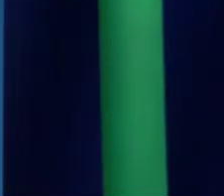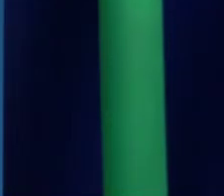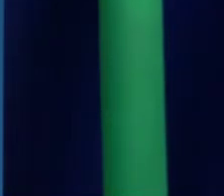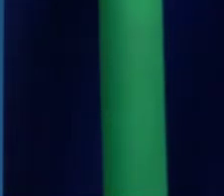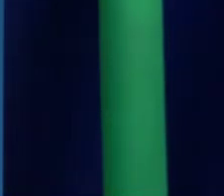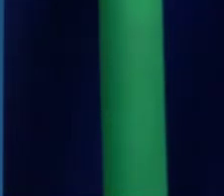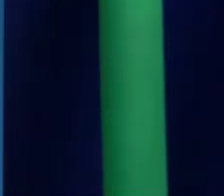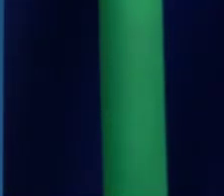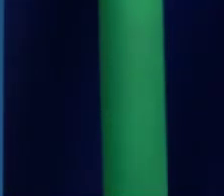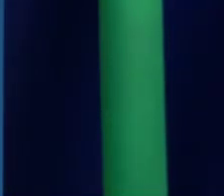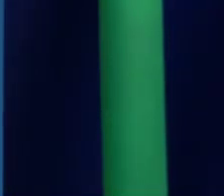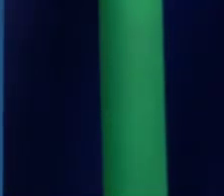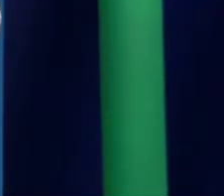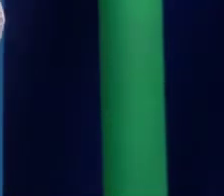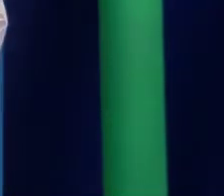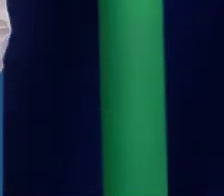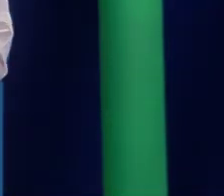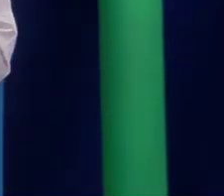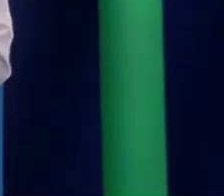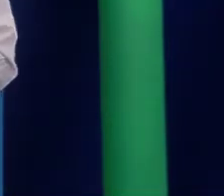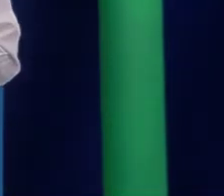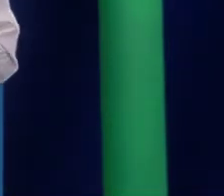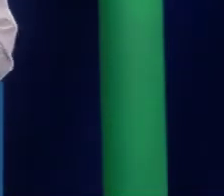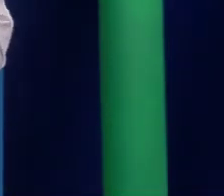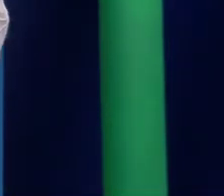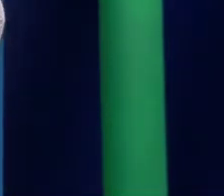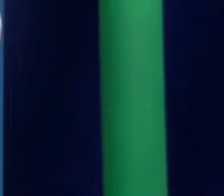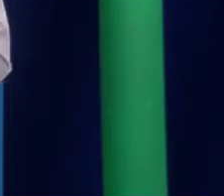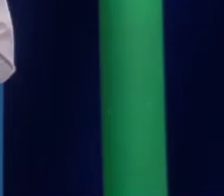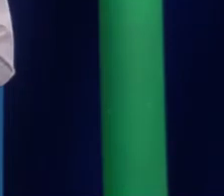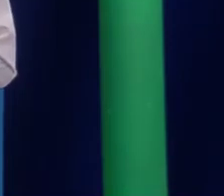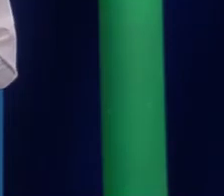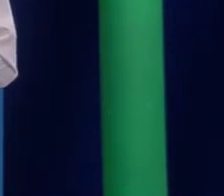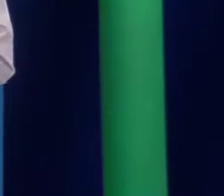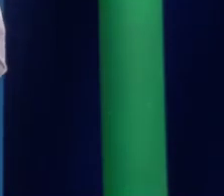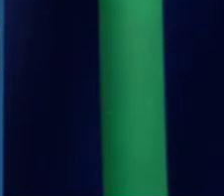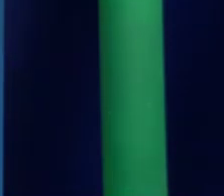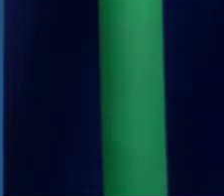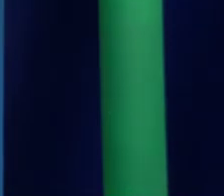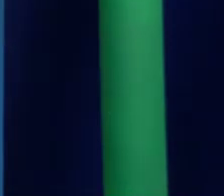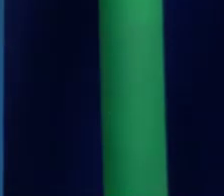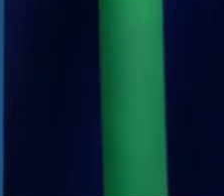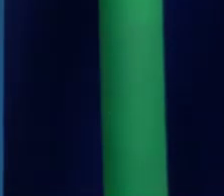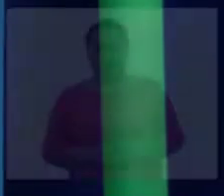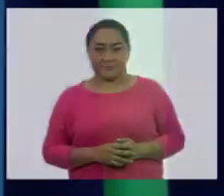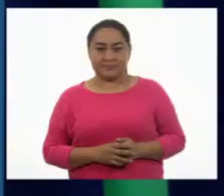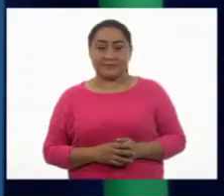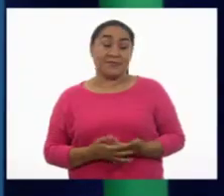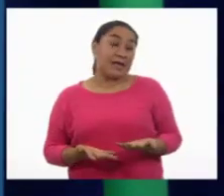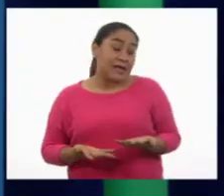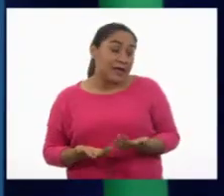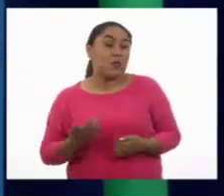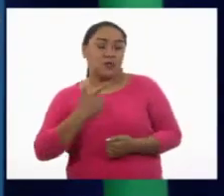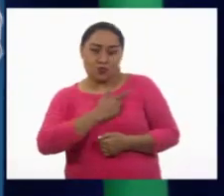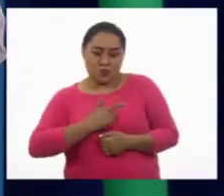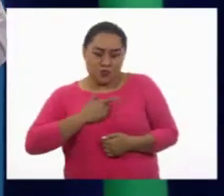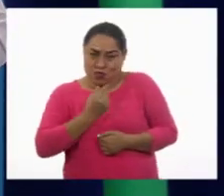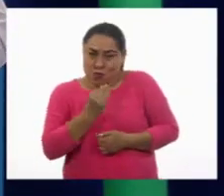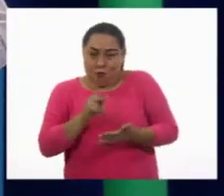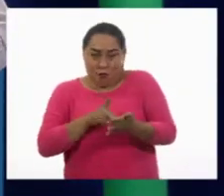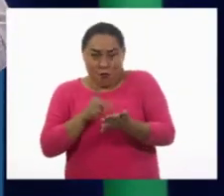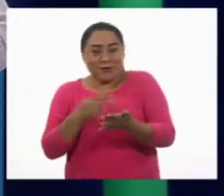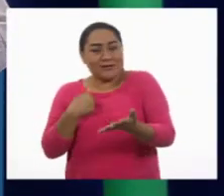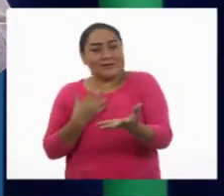Nimis la quegua, anquichía se las cuilolisli. Me da mucho gusto estar aquí el